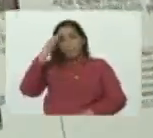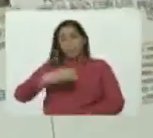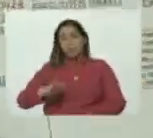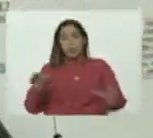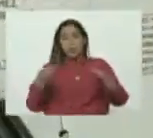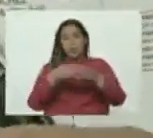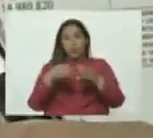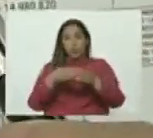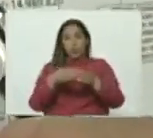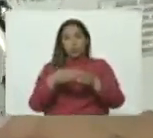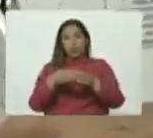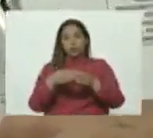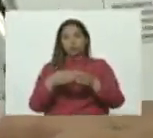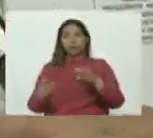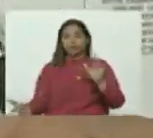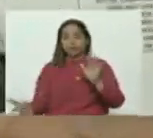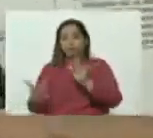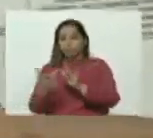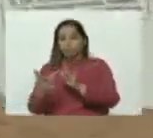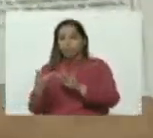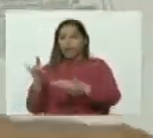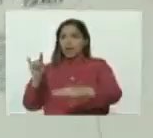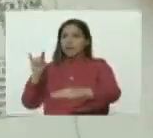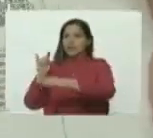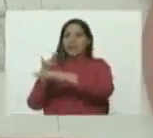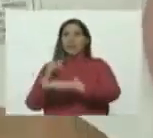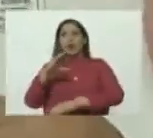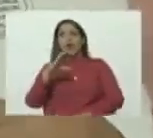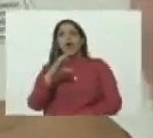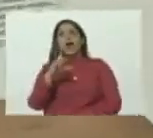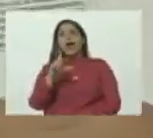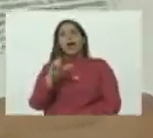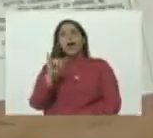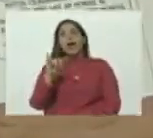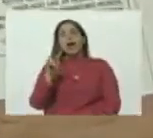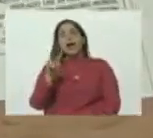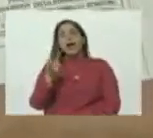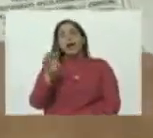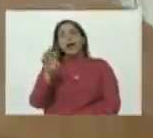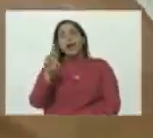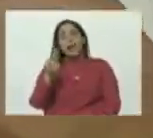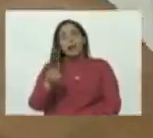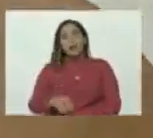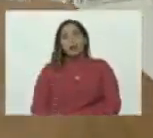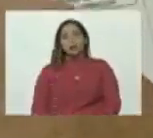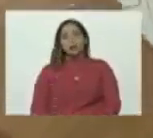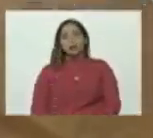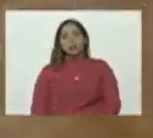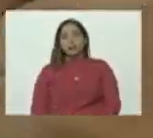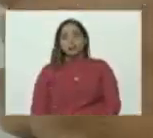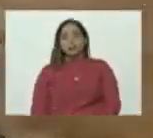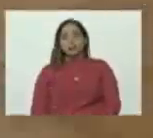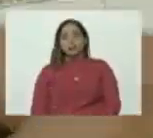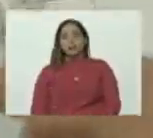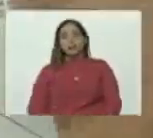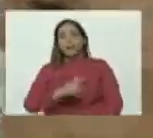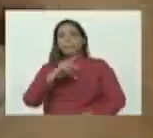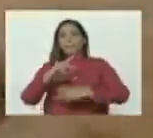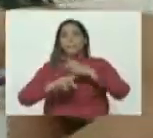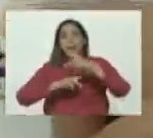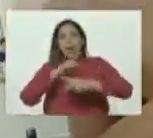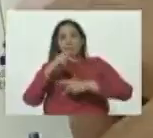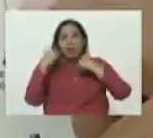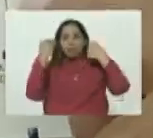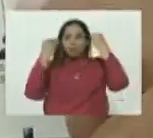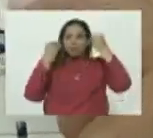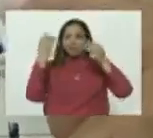directamente en relación con el traidor Cliver Alcalá Cordones desde Cúcuta, desde Colombia, plantea que tiene nexos